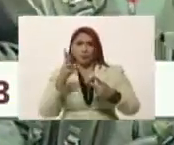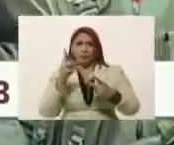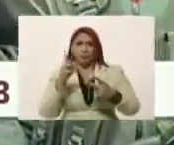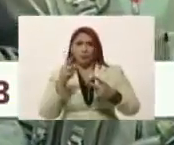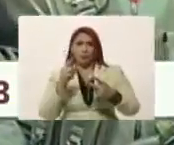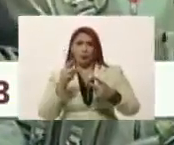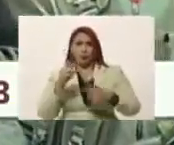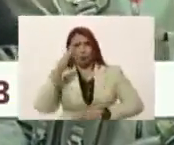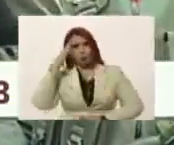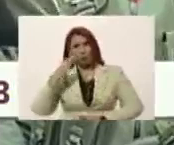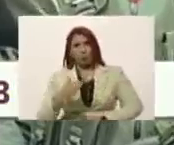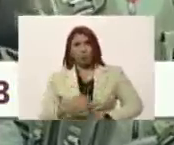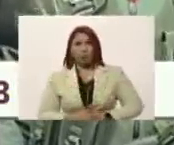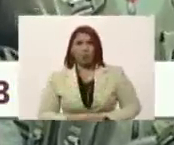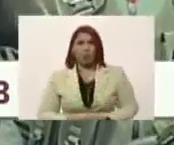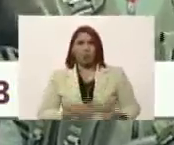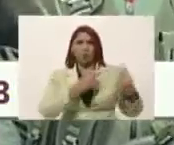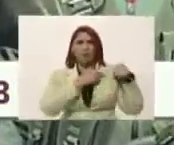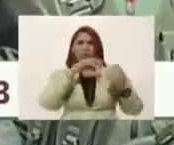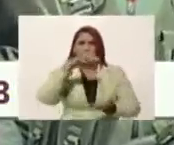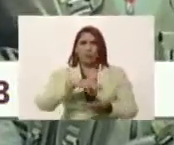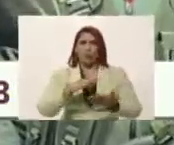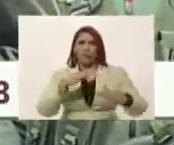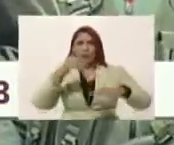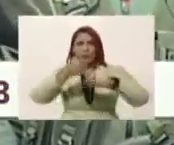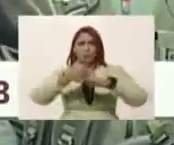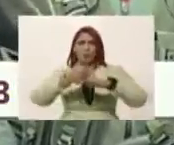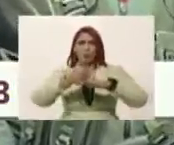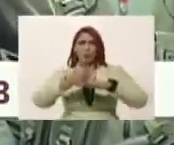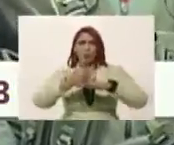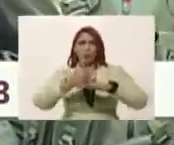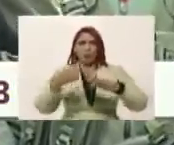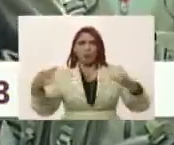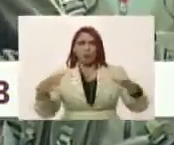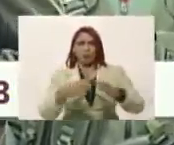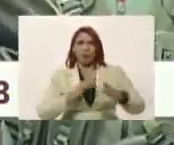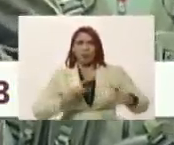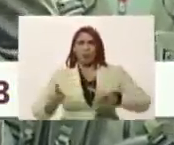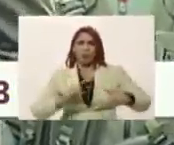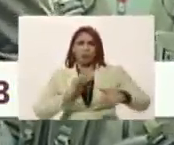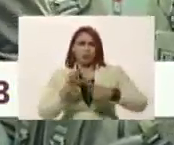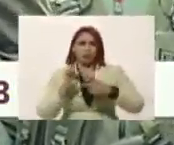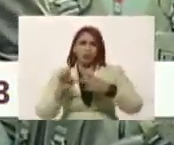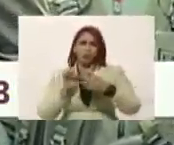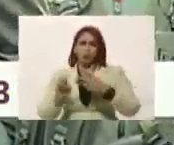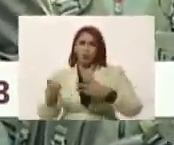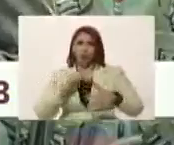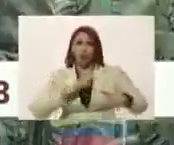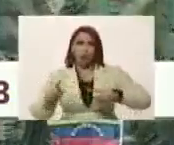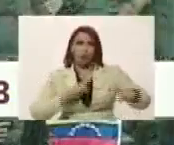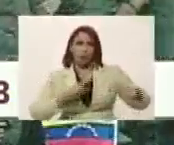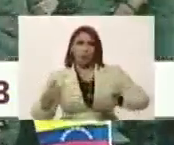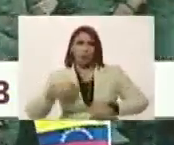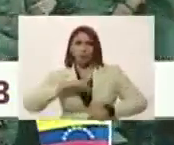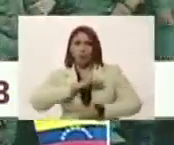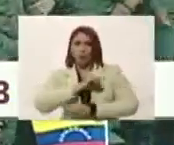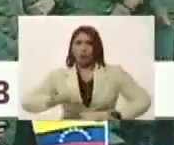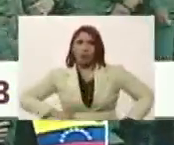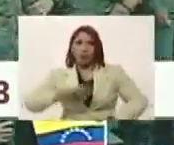jefe del Estado Mayor del Comando Estratégico Operacional de nuestra Fuerza Armada Nacional